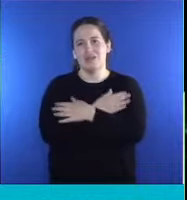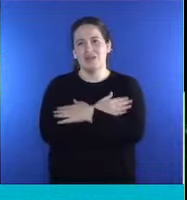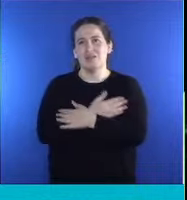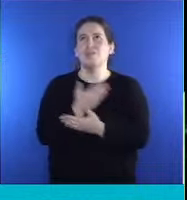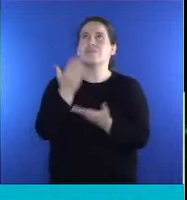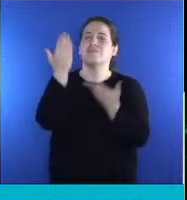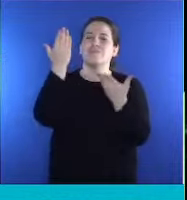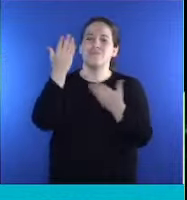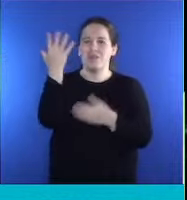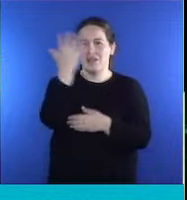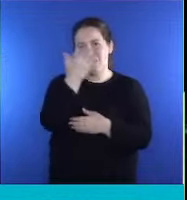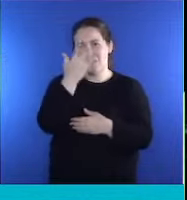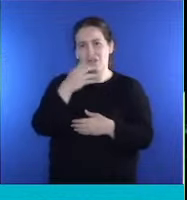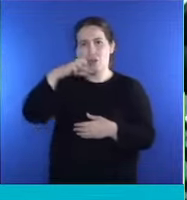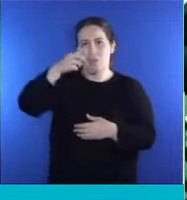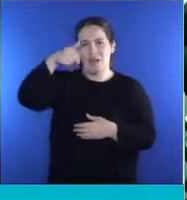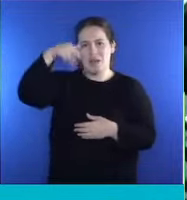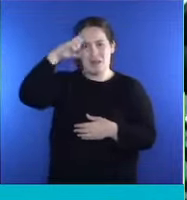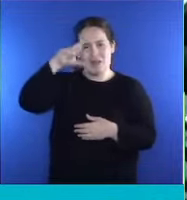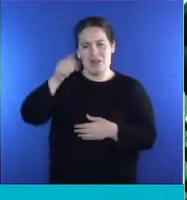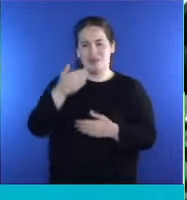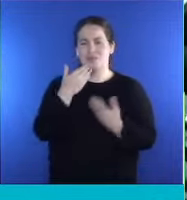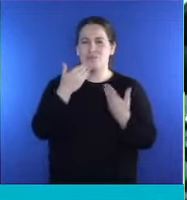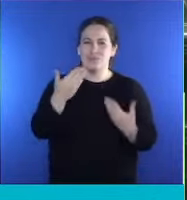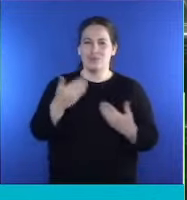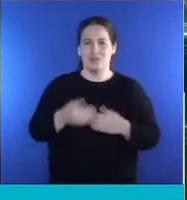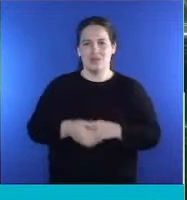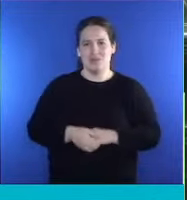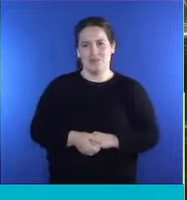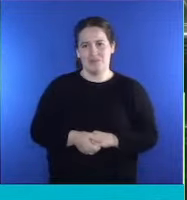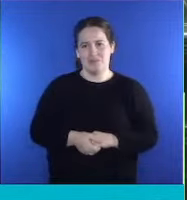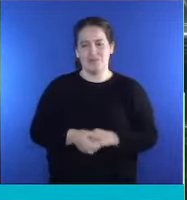para el querido negro panela Muchas gracias muchas gracias señor diputado